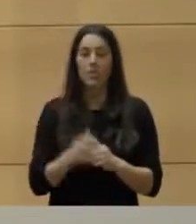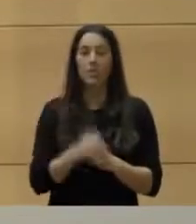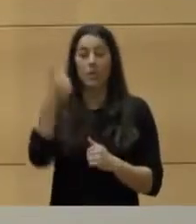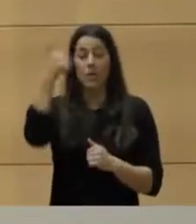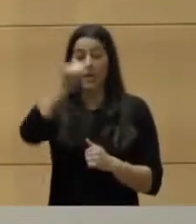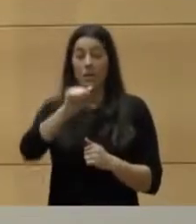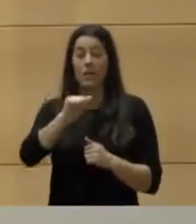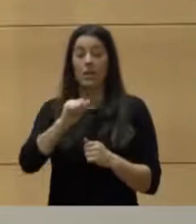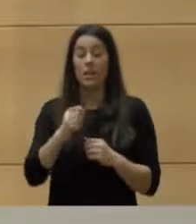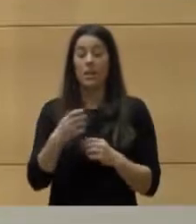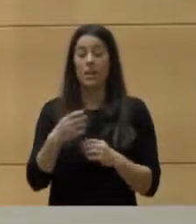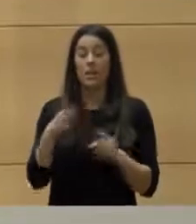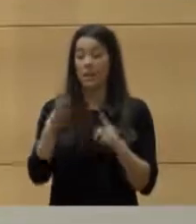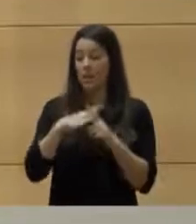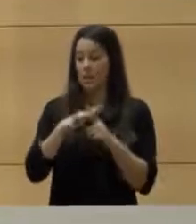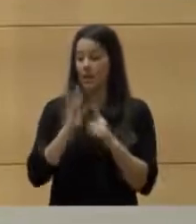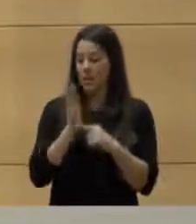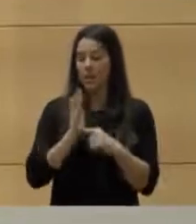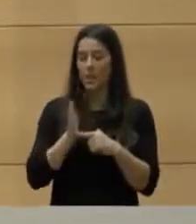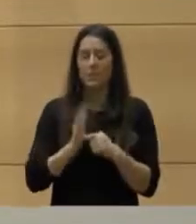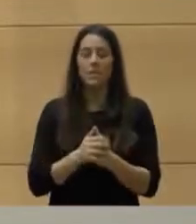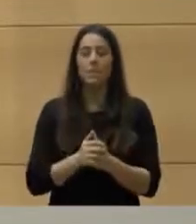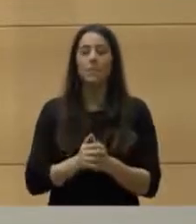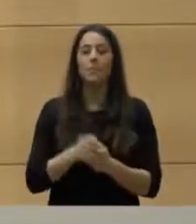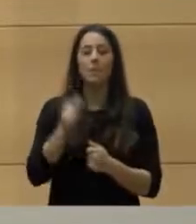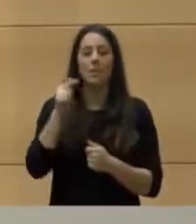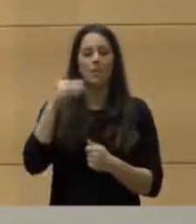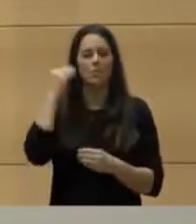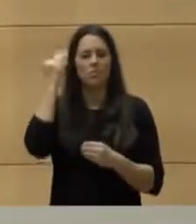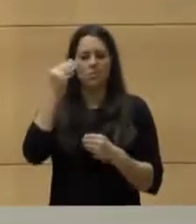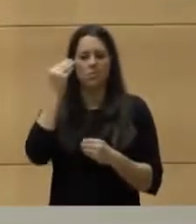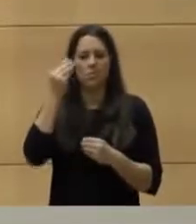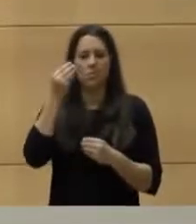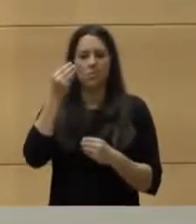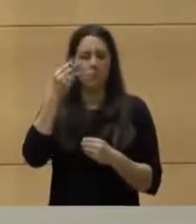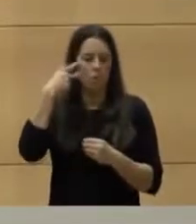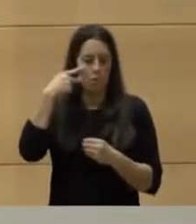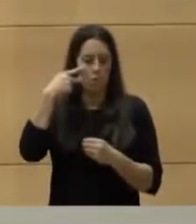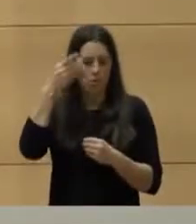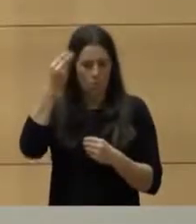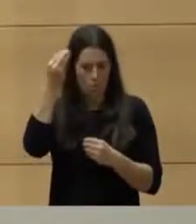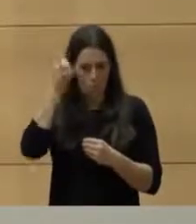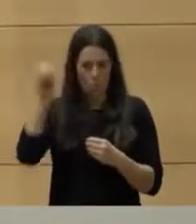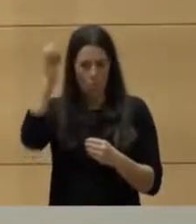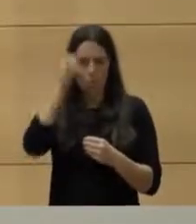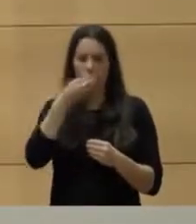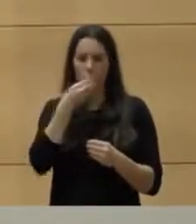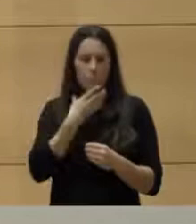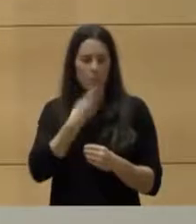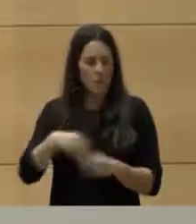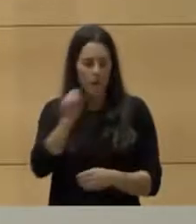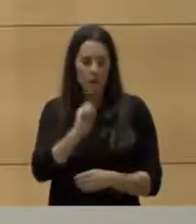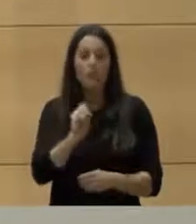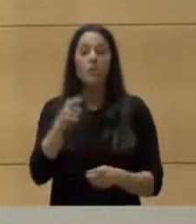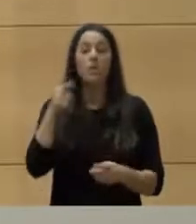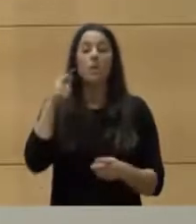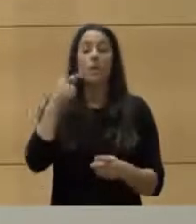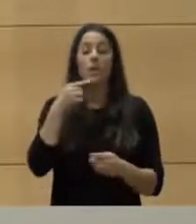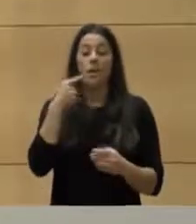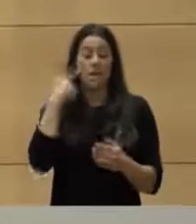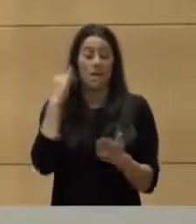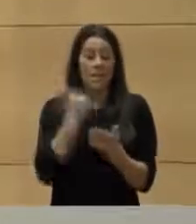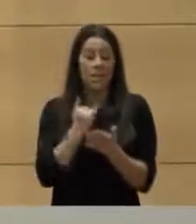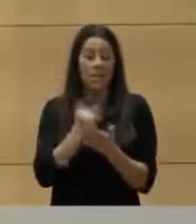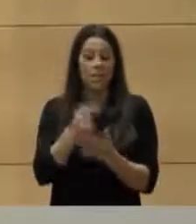castellano-manchego que tiene una visión de España espléndida, donde demuestra cuán falsas son las visiones de la historia de España que se han dado hasta